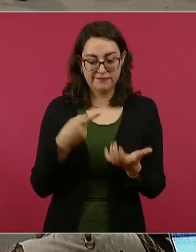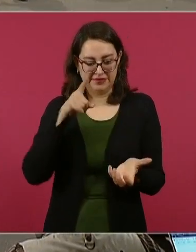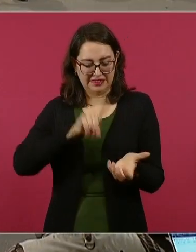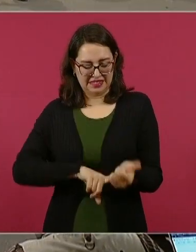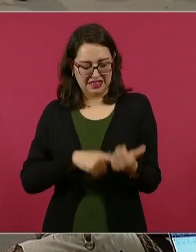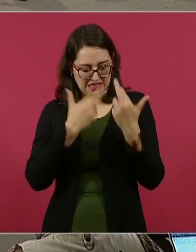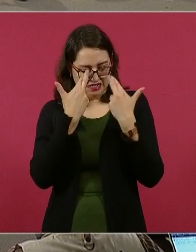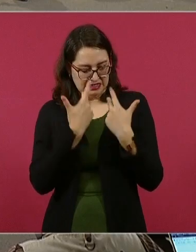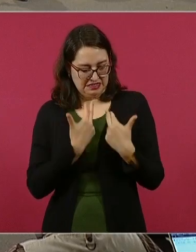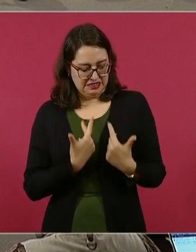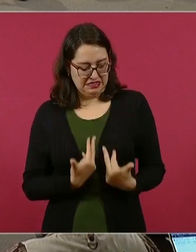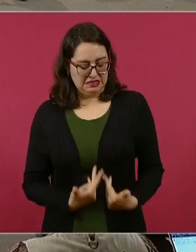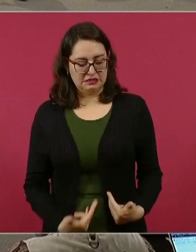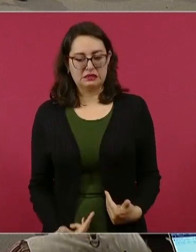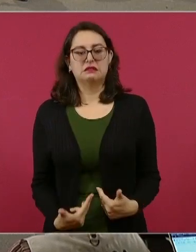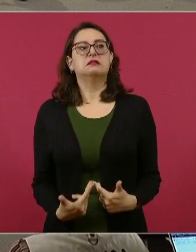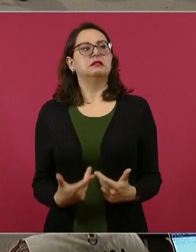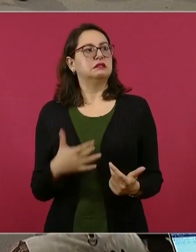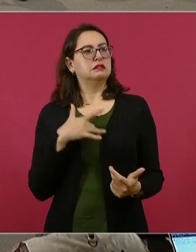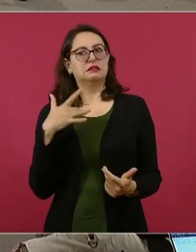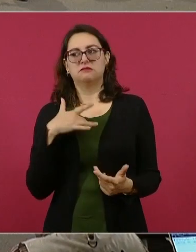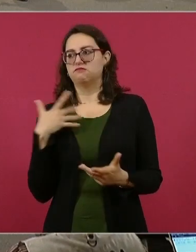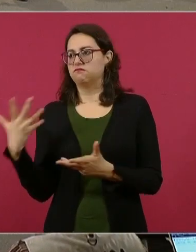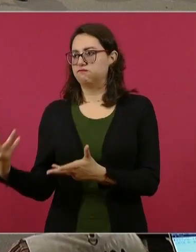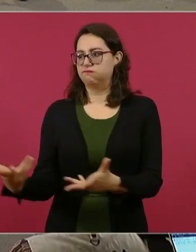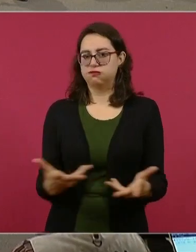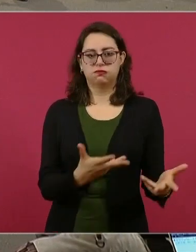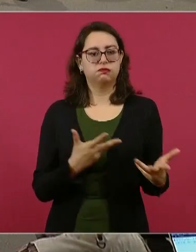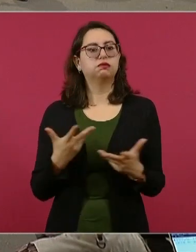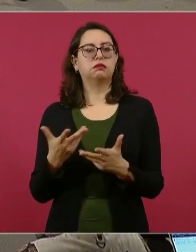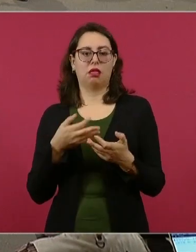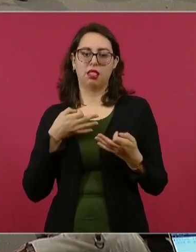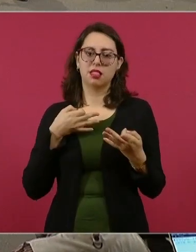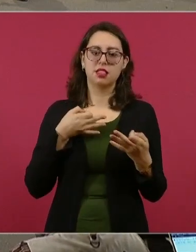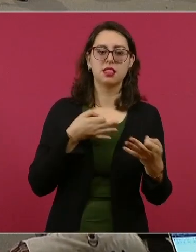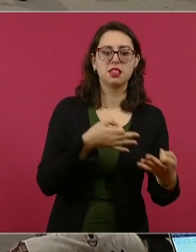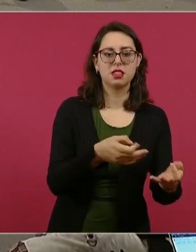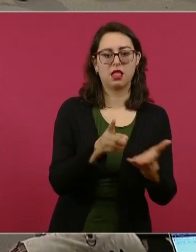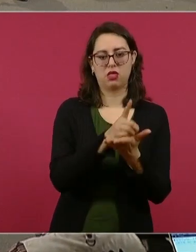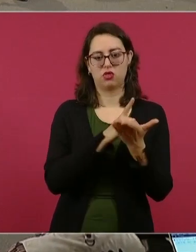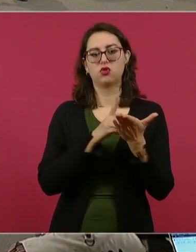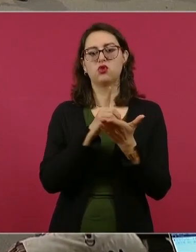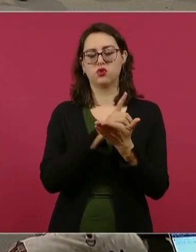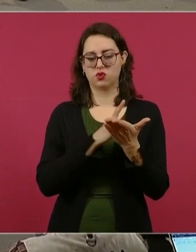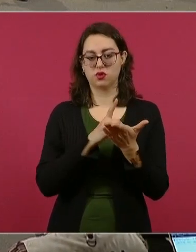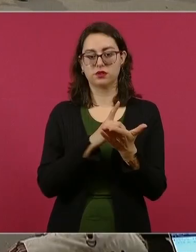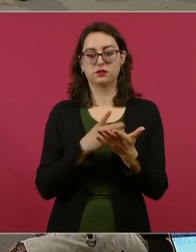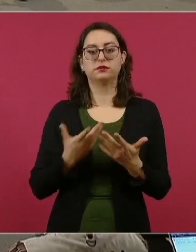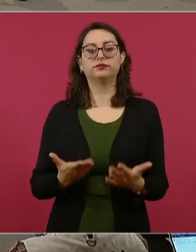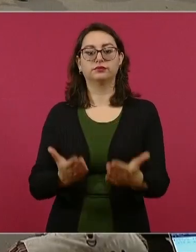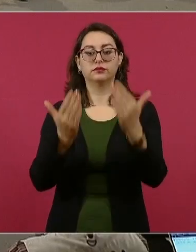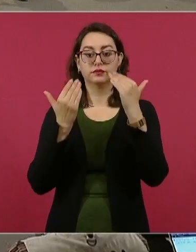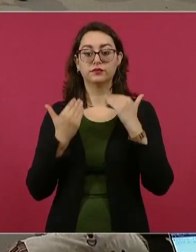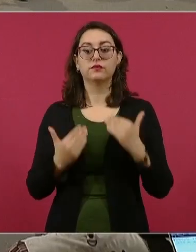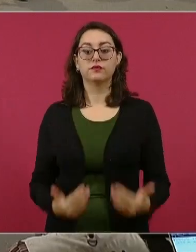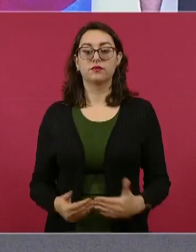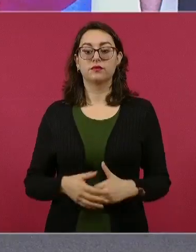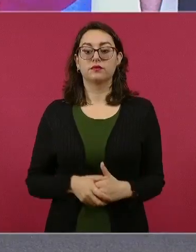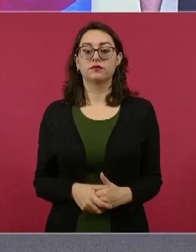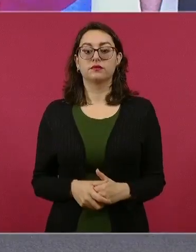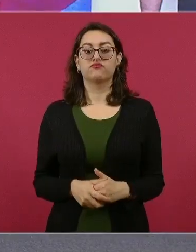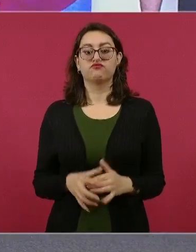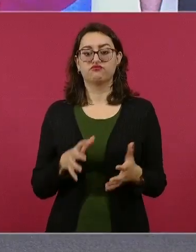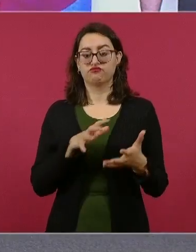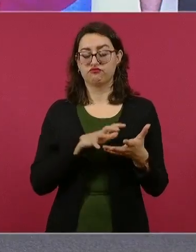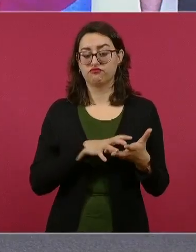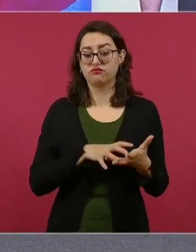emocional que encuentran un escape hacia el consumo de drogas. La siguiente, por favor. Cuando hablamos de violencias, hay que